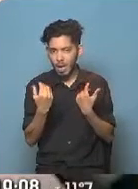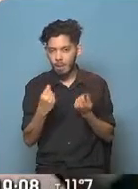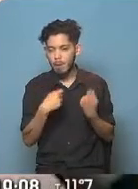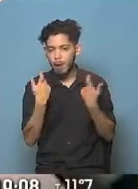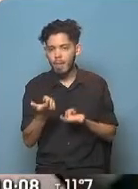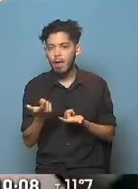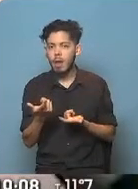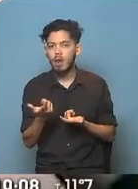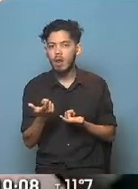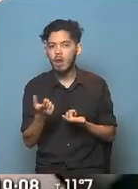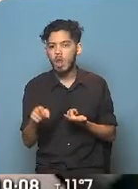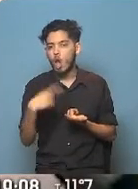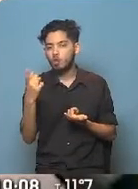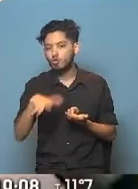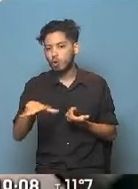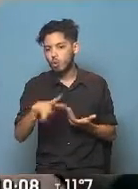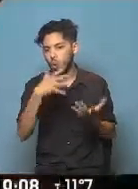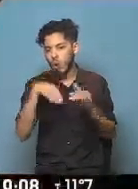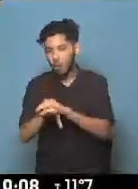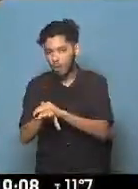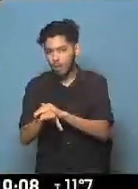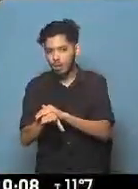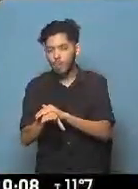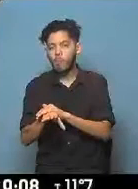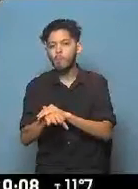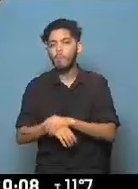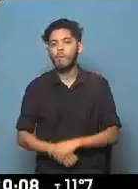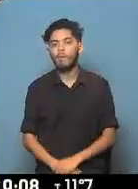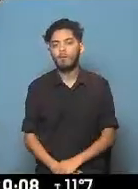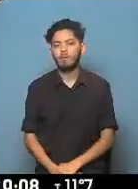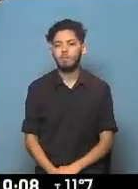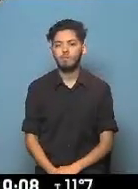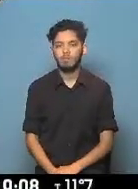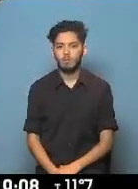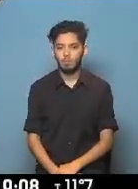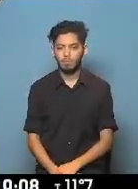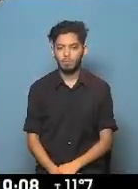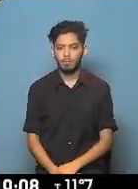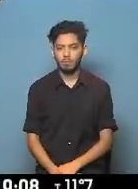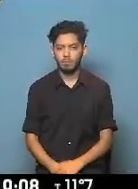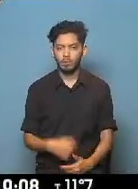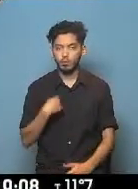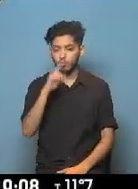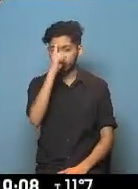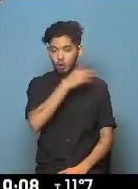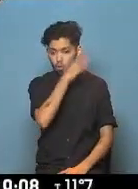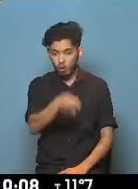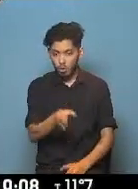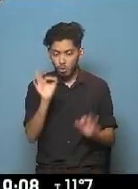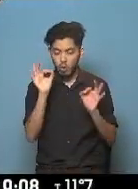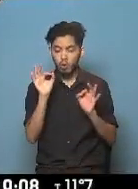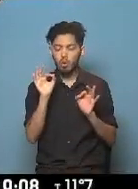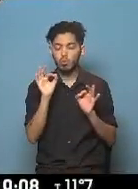darle otro destino. Al lugar no llegué solo,